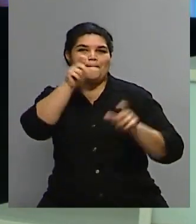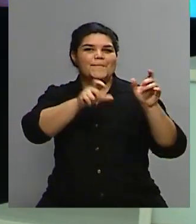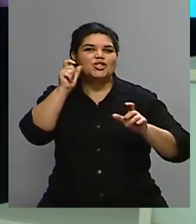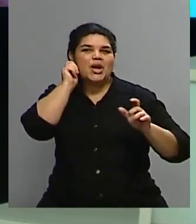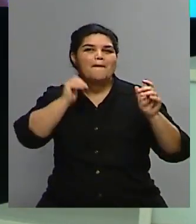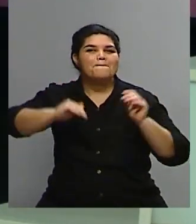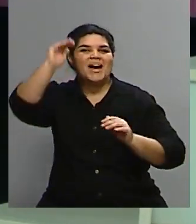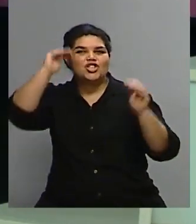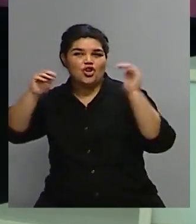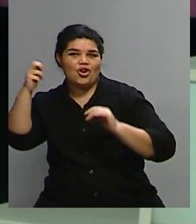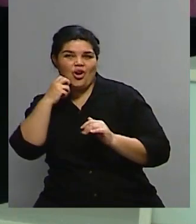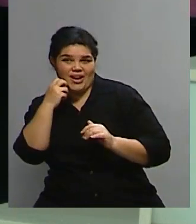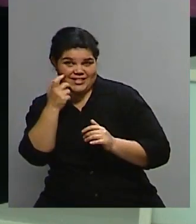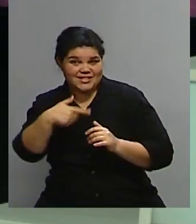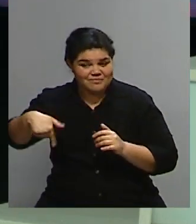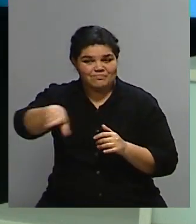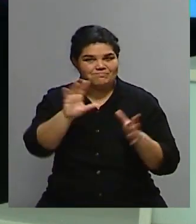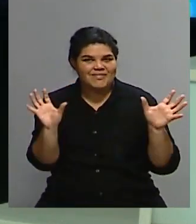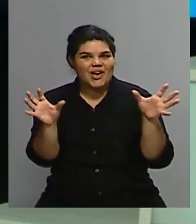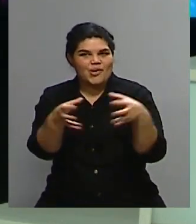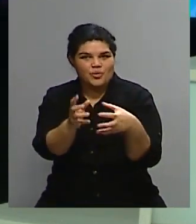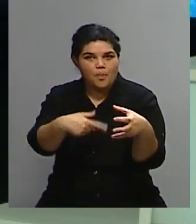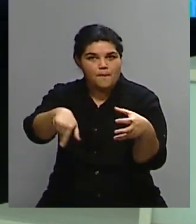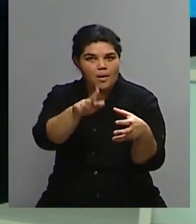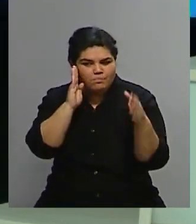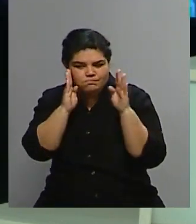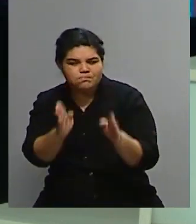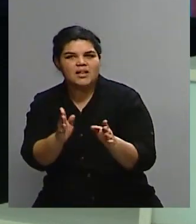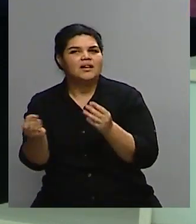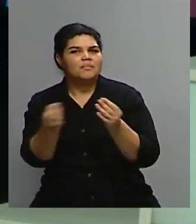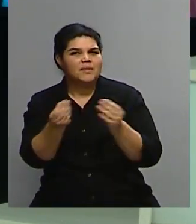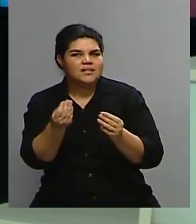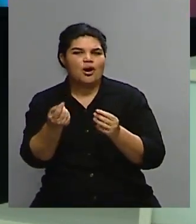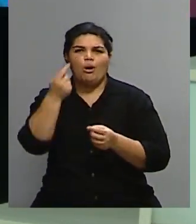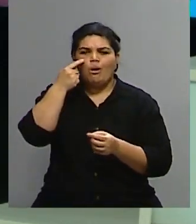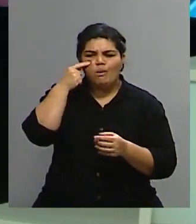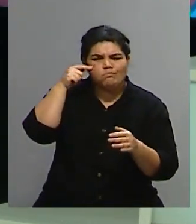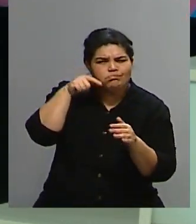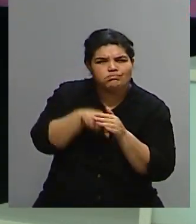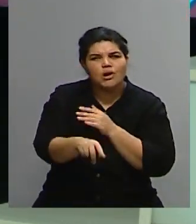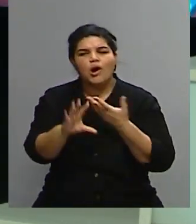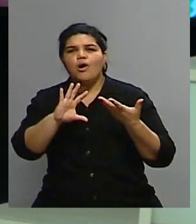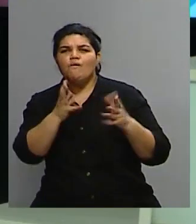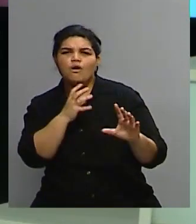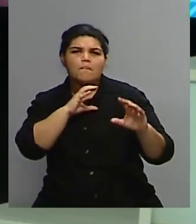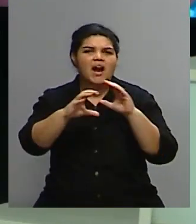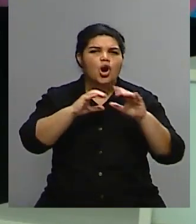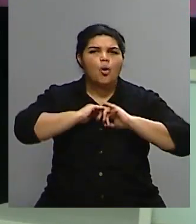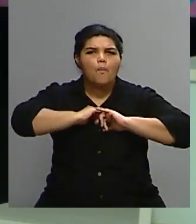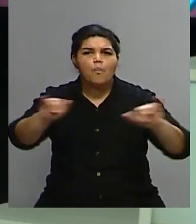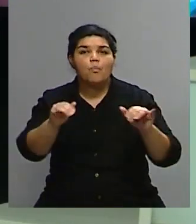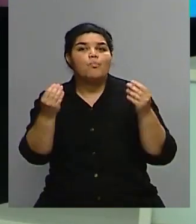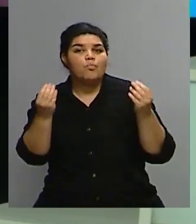porque también creo que es el momento de empezar a nosotros a conocer un poco más cómo debemos comunicar este tema. Y para eso